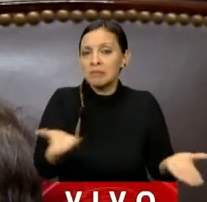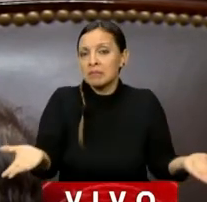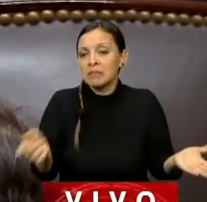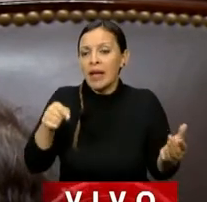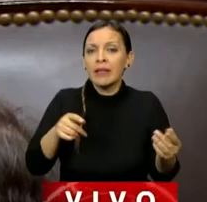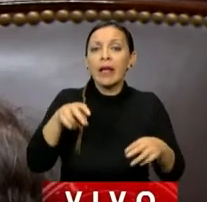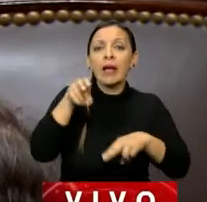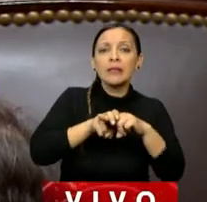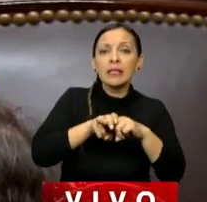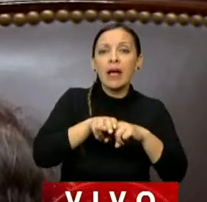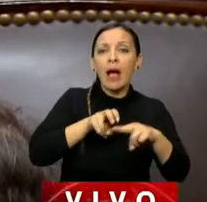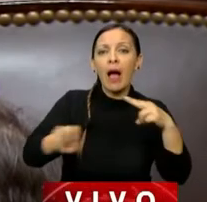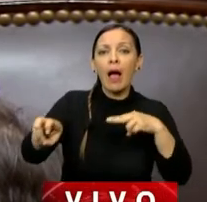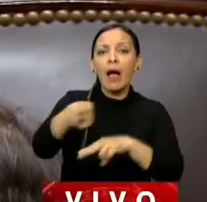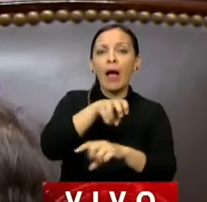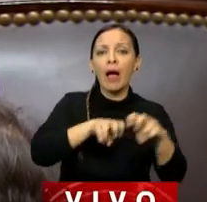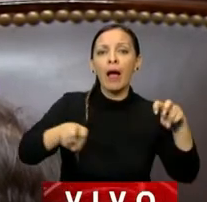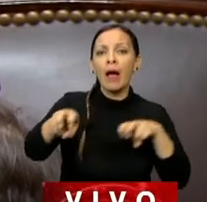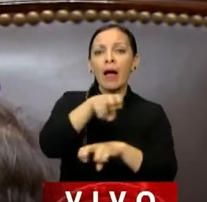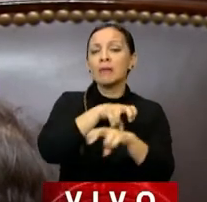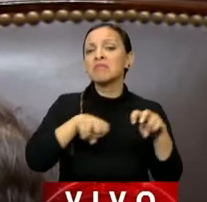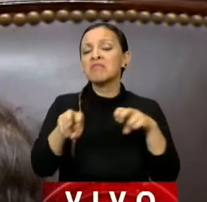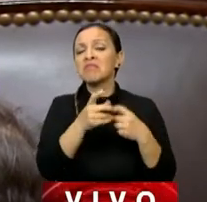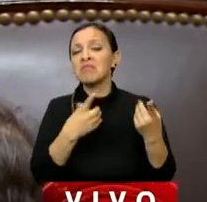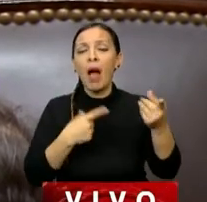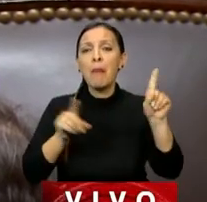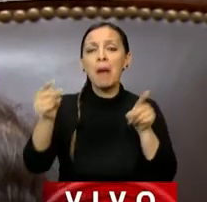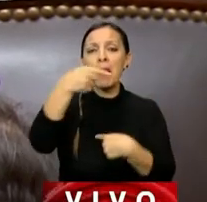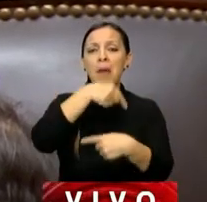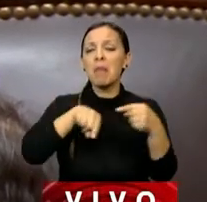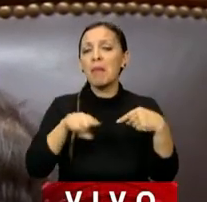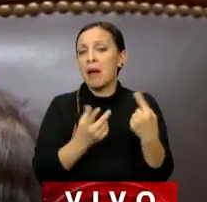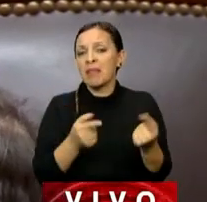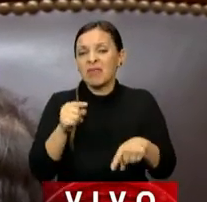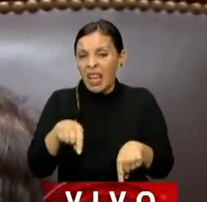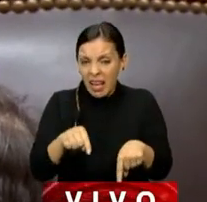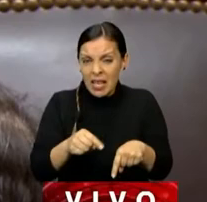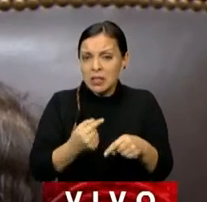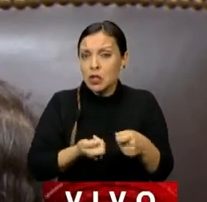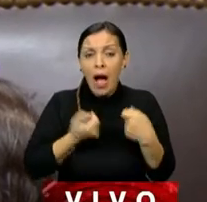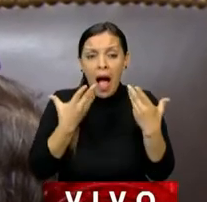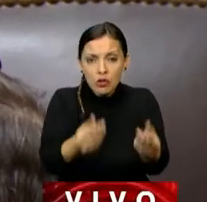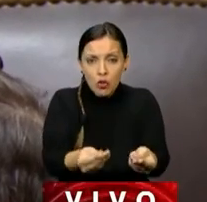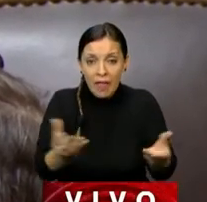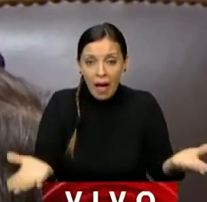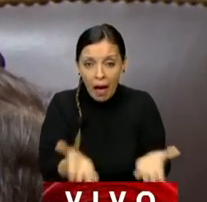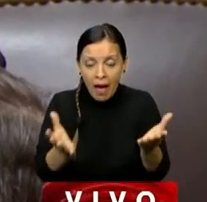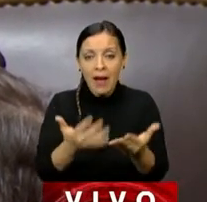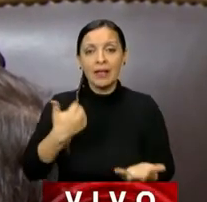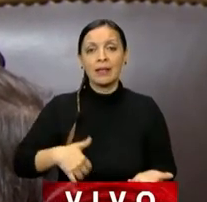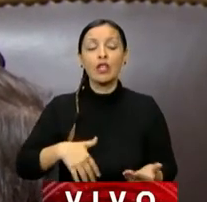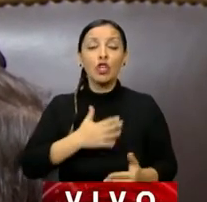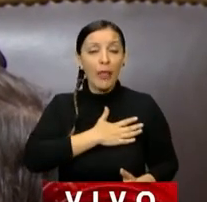juego de la silla y esta discusión de rosca política no va a sacar el país adelante. Deseo